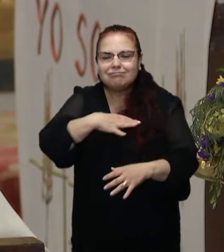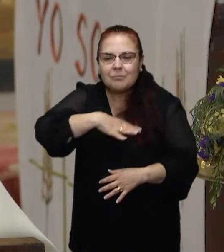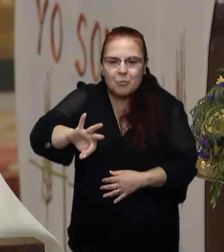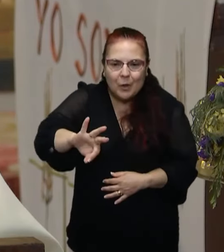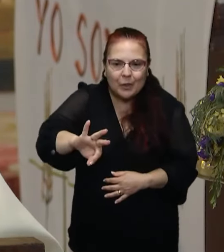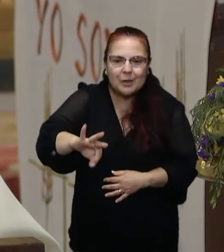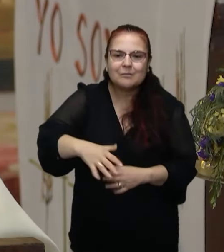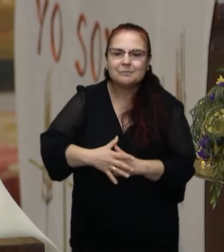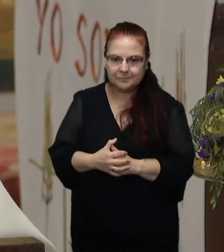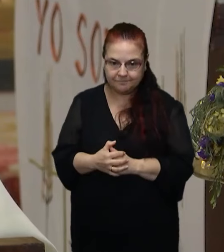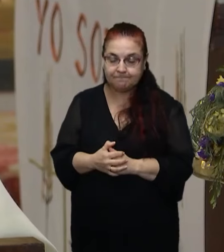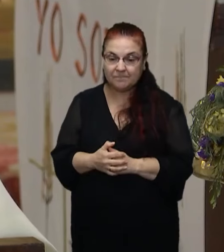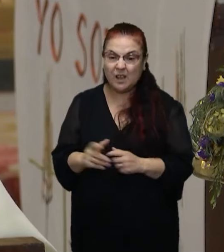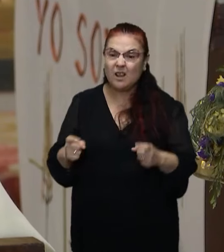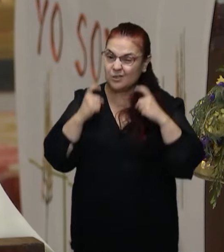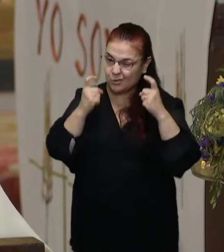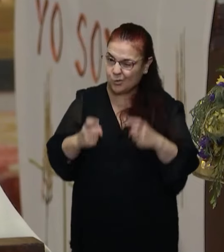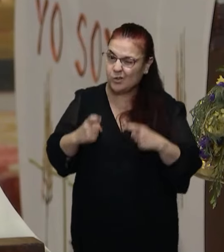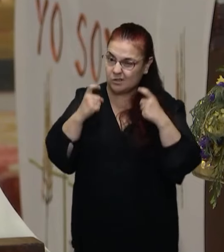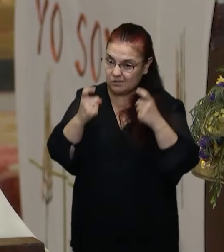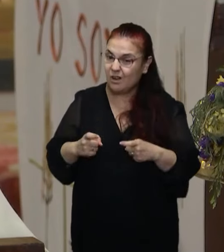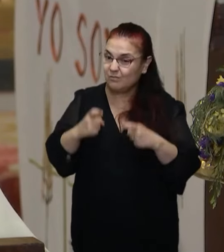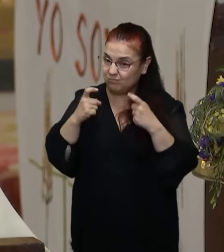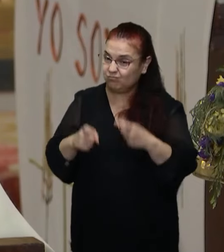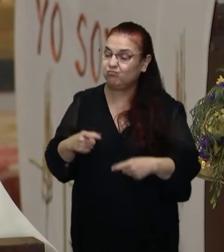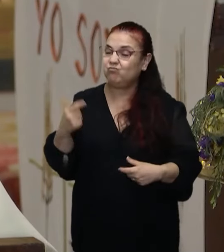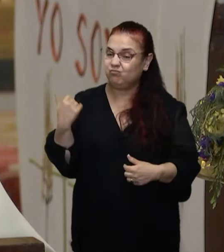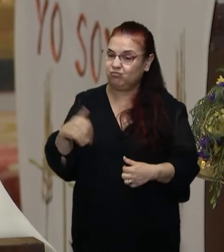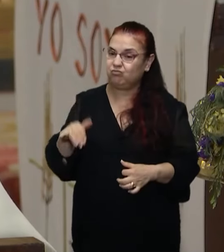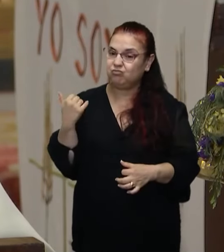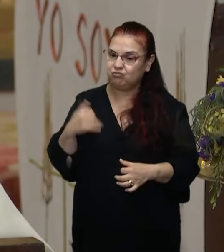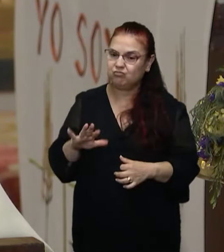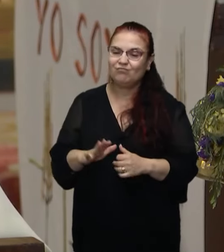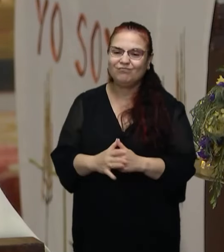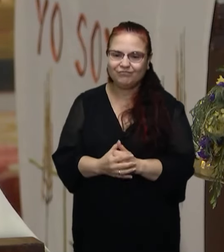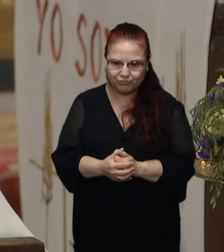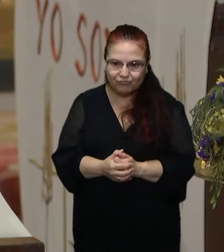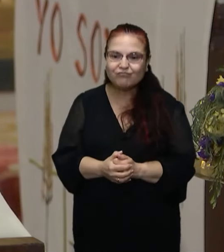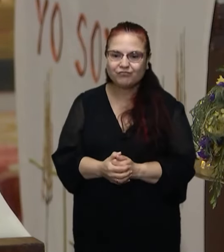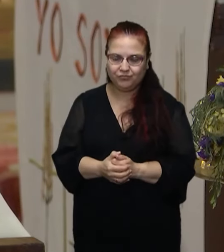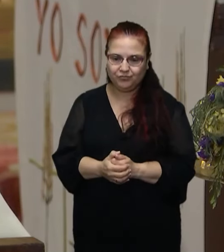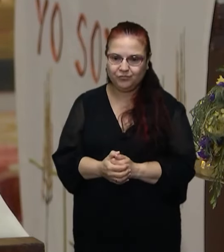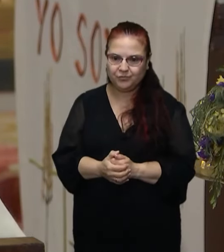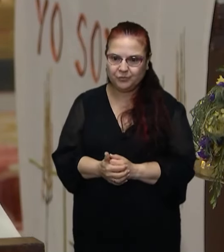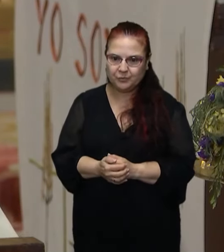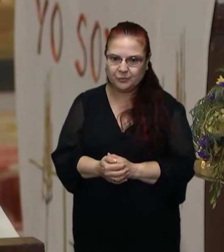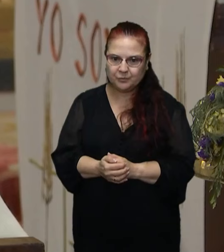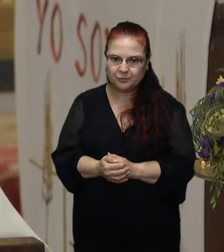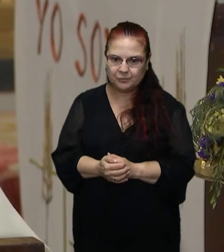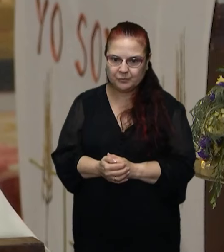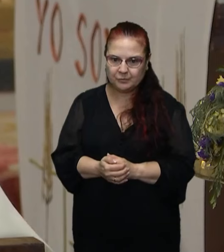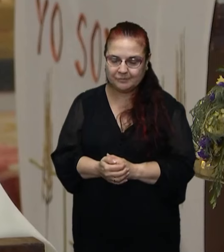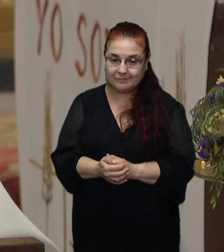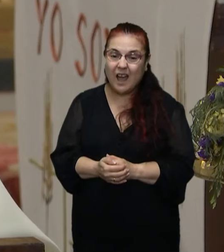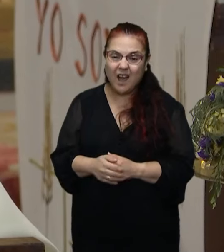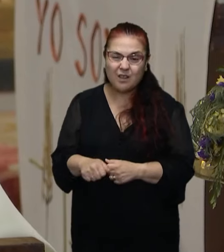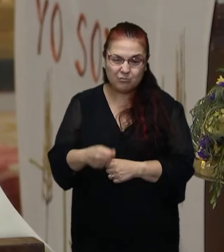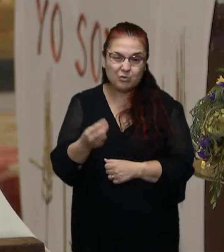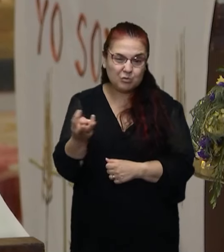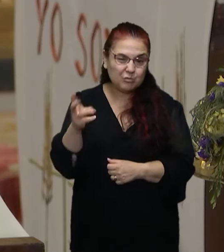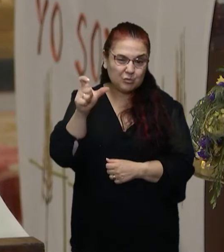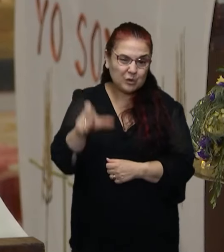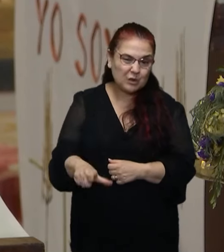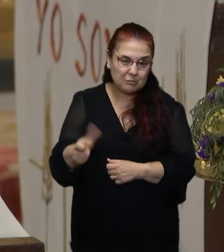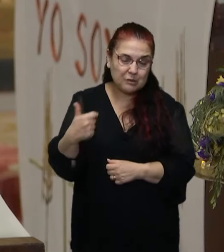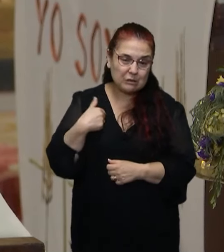Esto nos cuesta mucho, esto nos cuesta mucho, sobre todo hay gente que le pasa, ¿no?